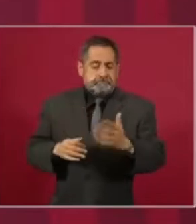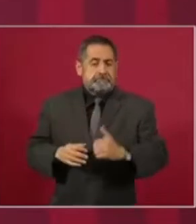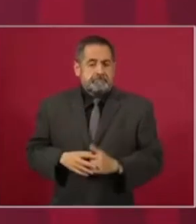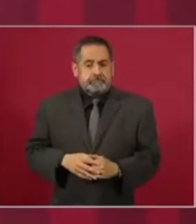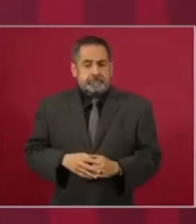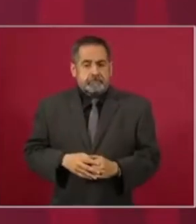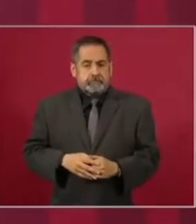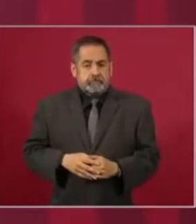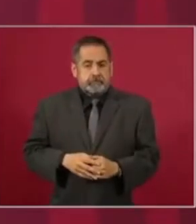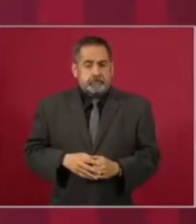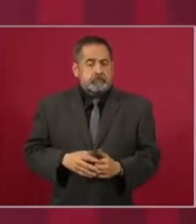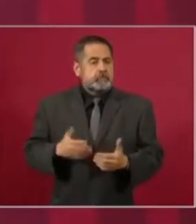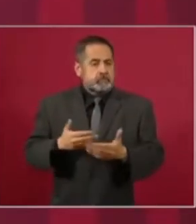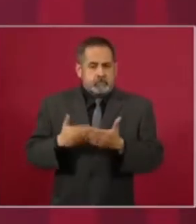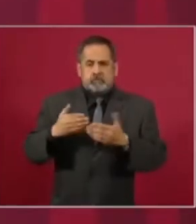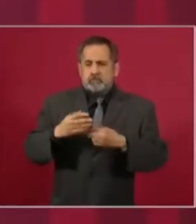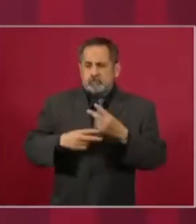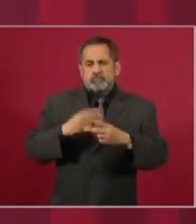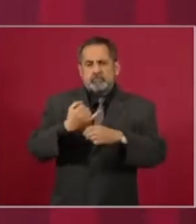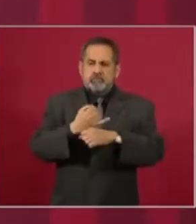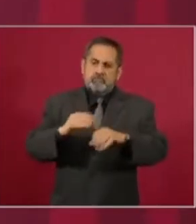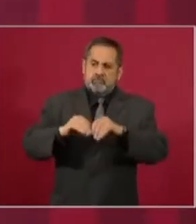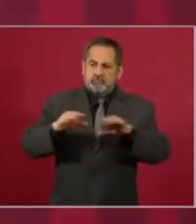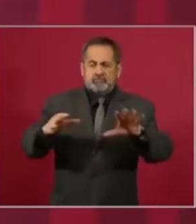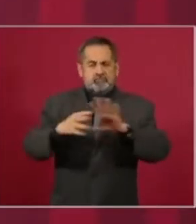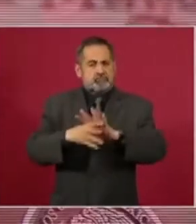Y ahora vamos a informar, ya